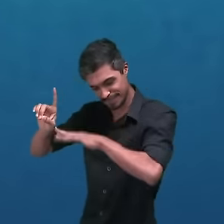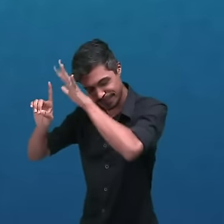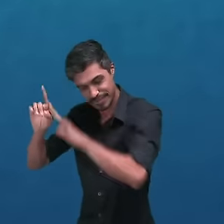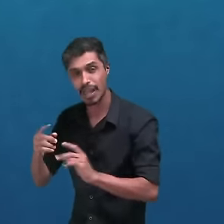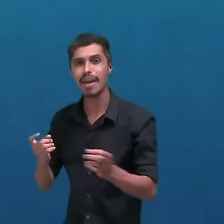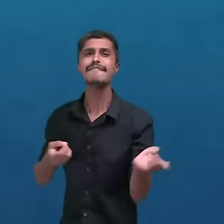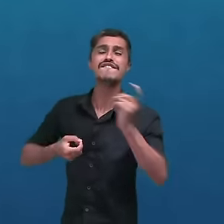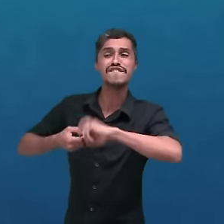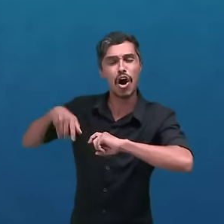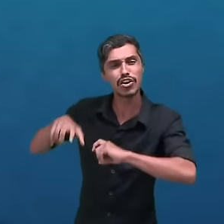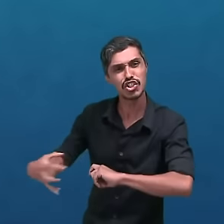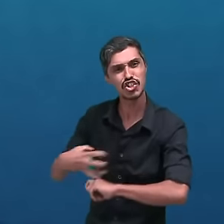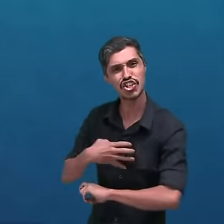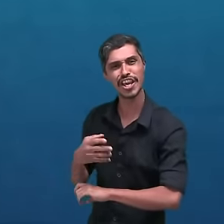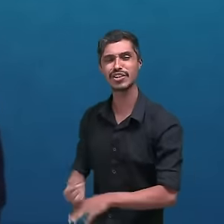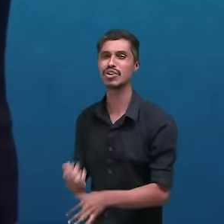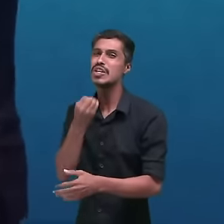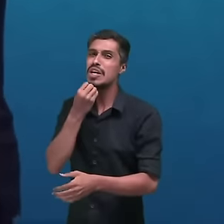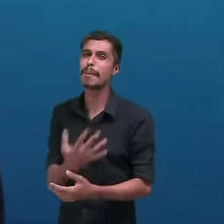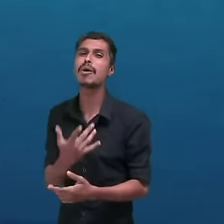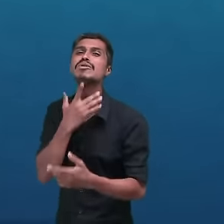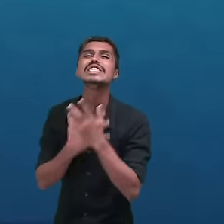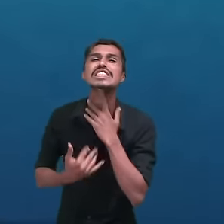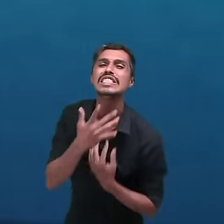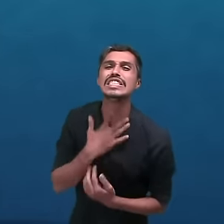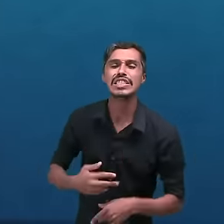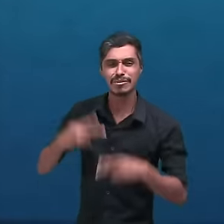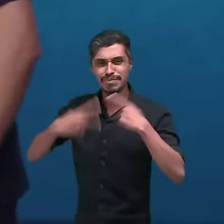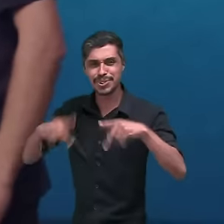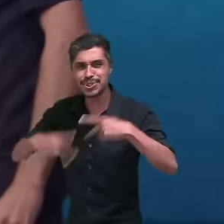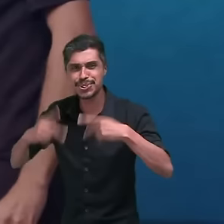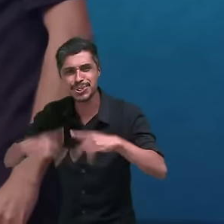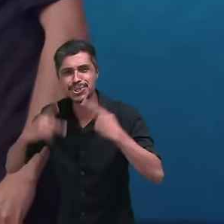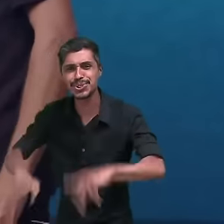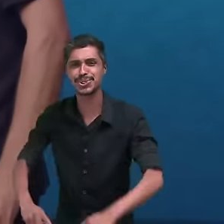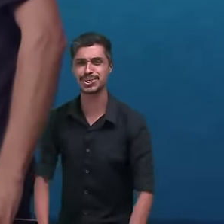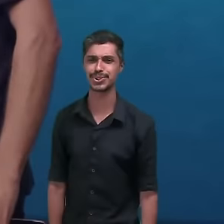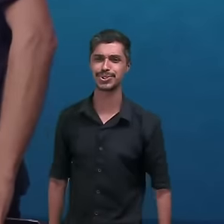recuperar a bondad y de pregar la palabra.